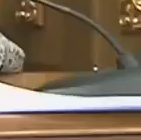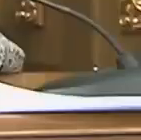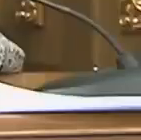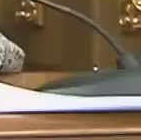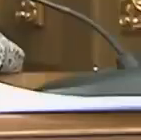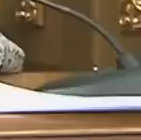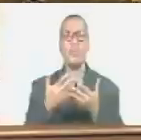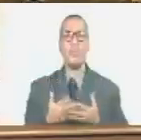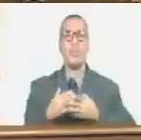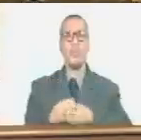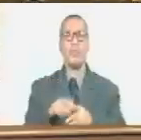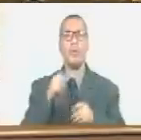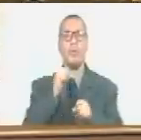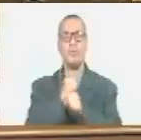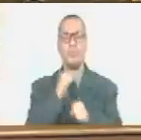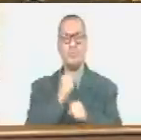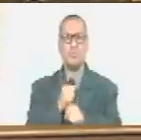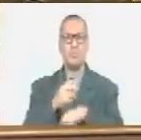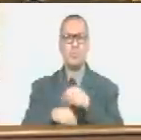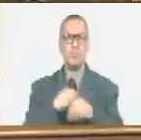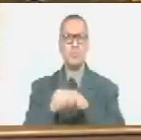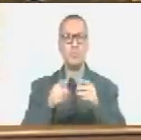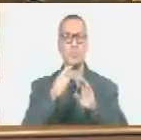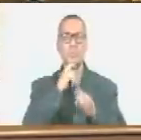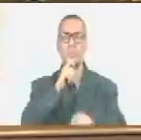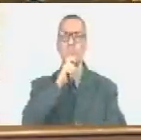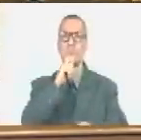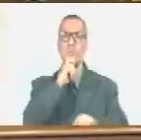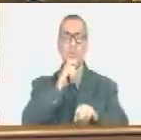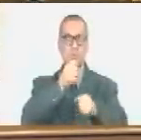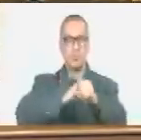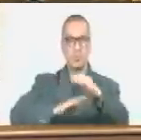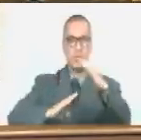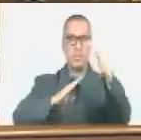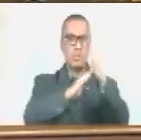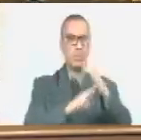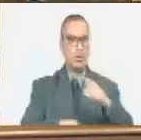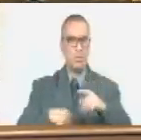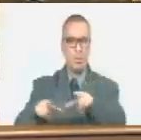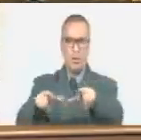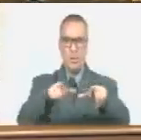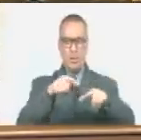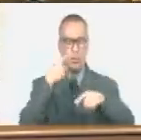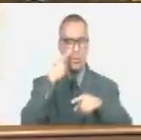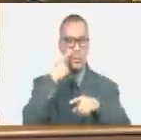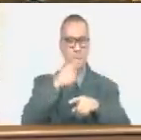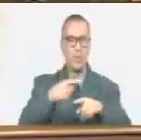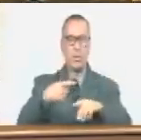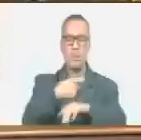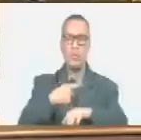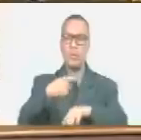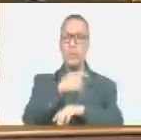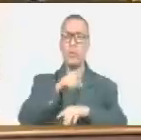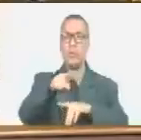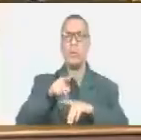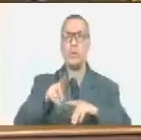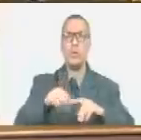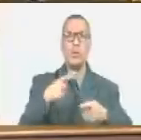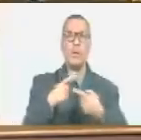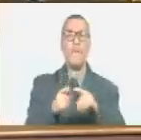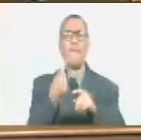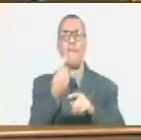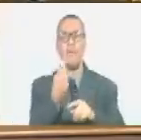los bienes mediante operaciones que dificulten, impidan su localización o destino y que carezcan de